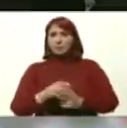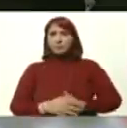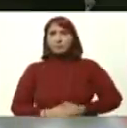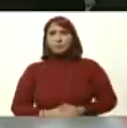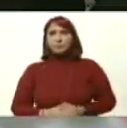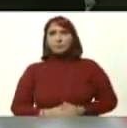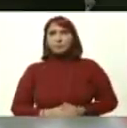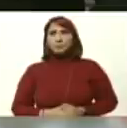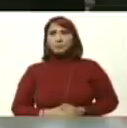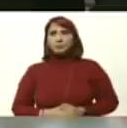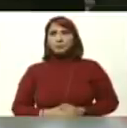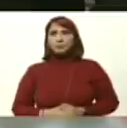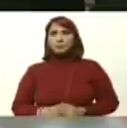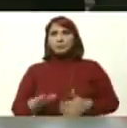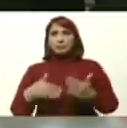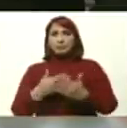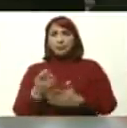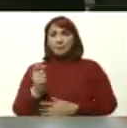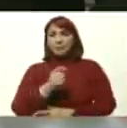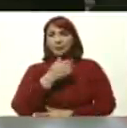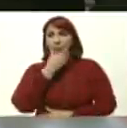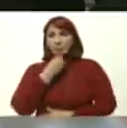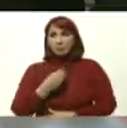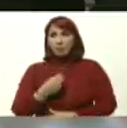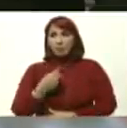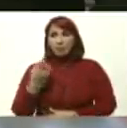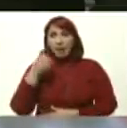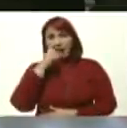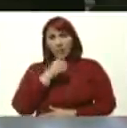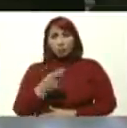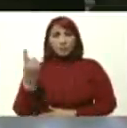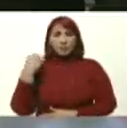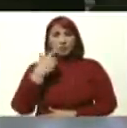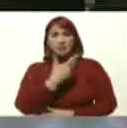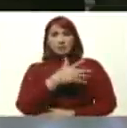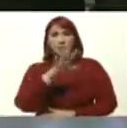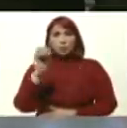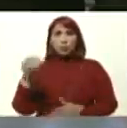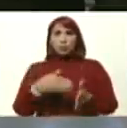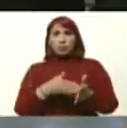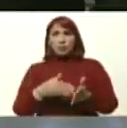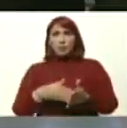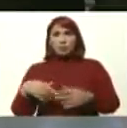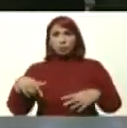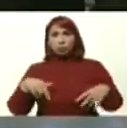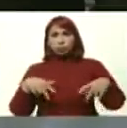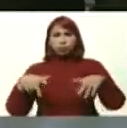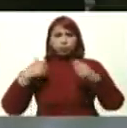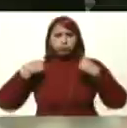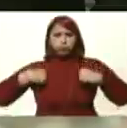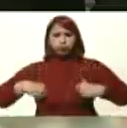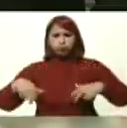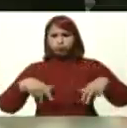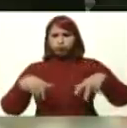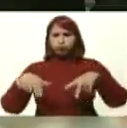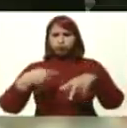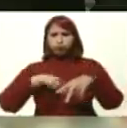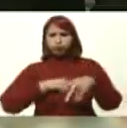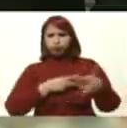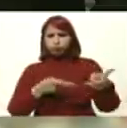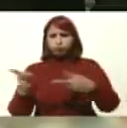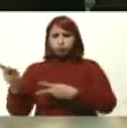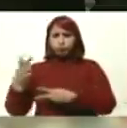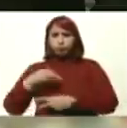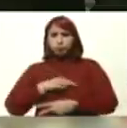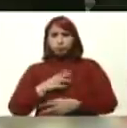y diciembre del año pasado, unos 350.000 se vinieron a pie, los recibimos. Y una cantidad grande